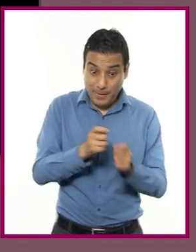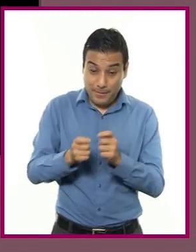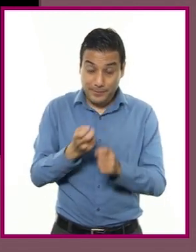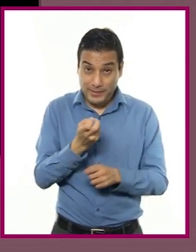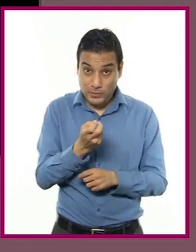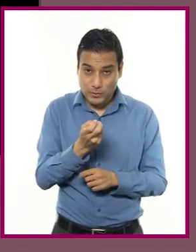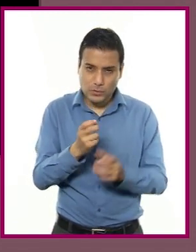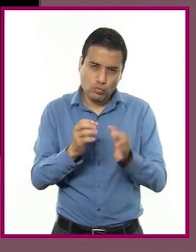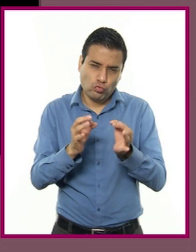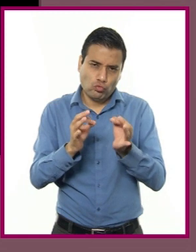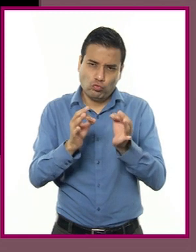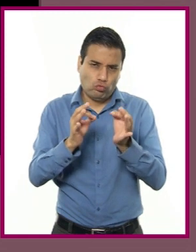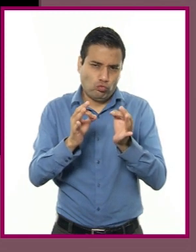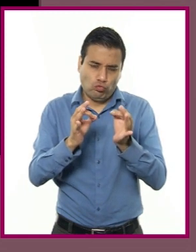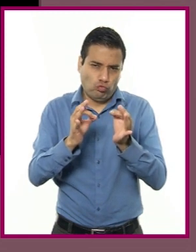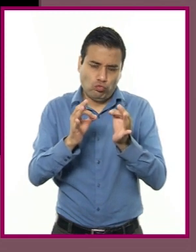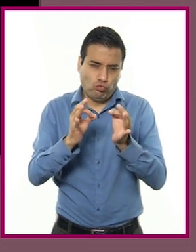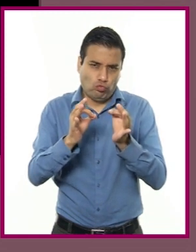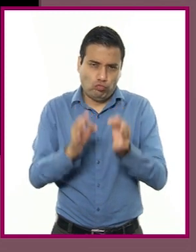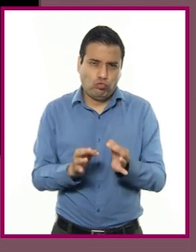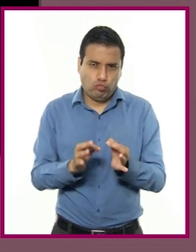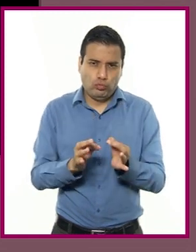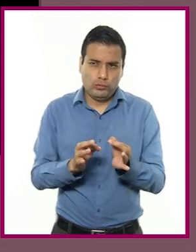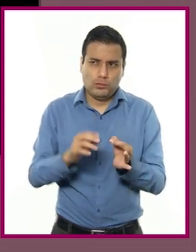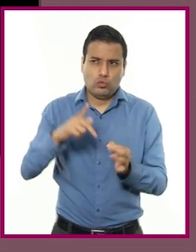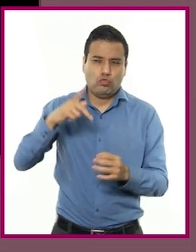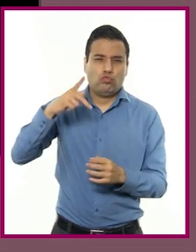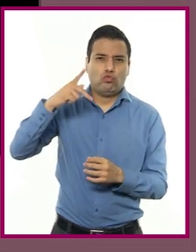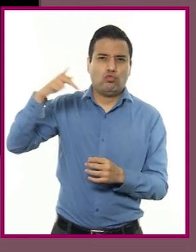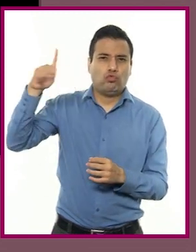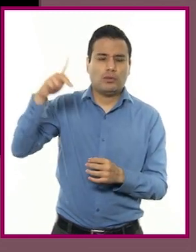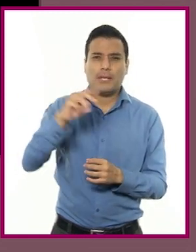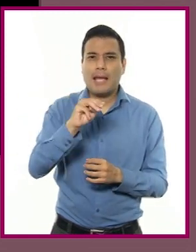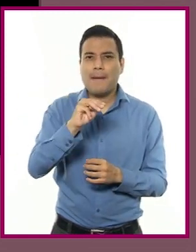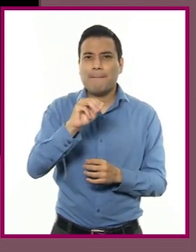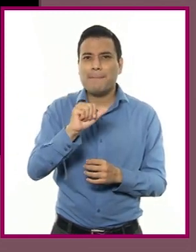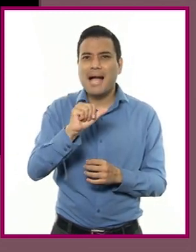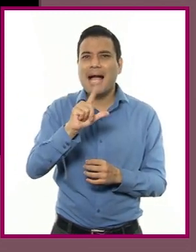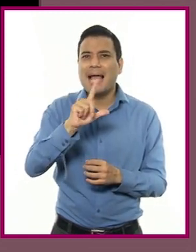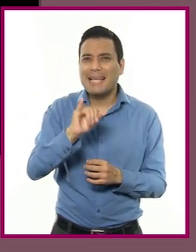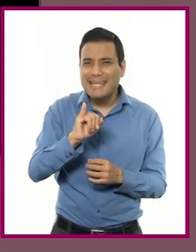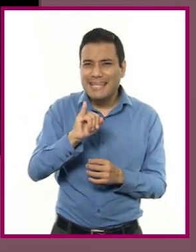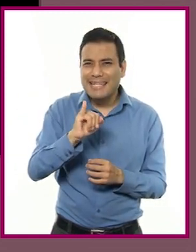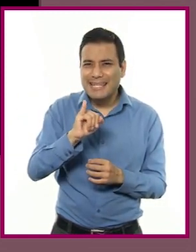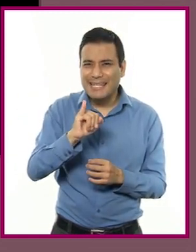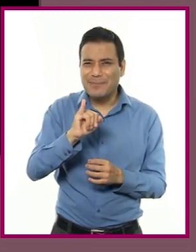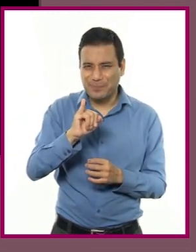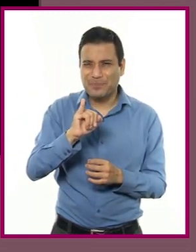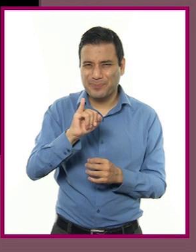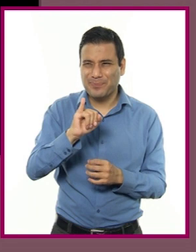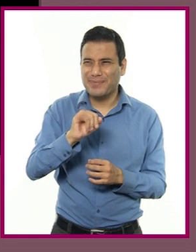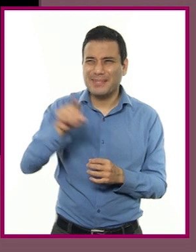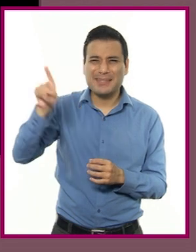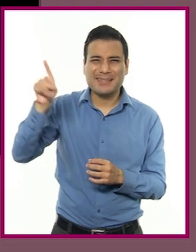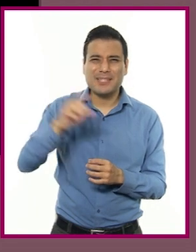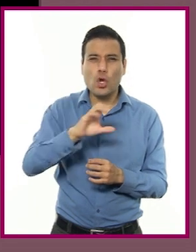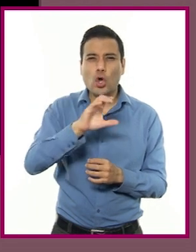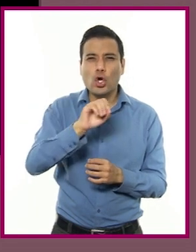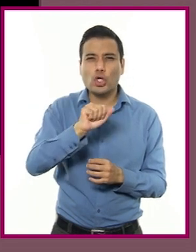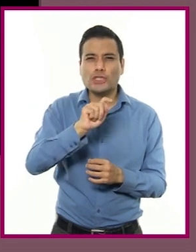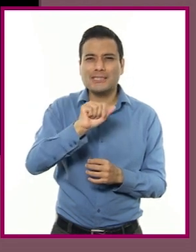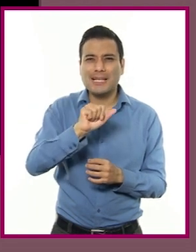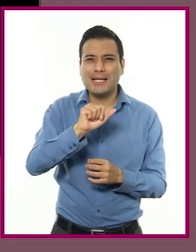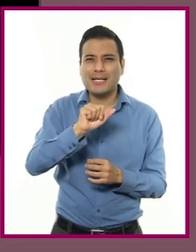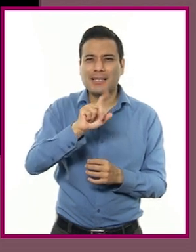es de origen, tiene como origen Mali, la zona de Burkina Faso, Costa de Marfil,